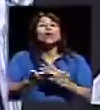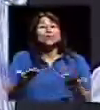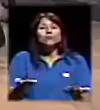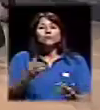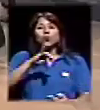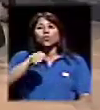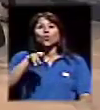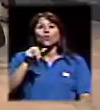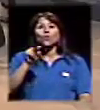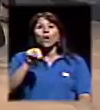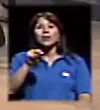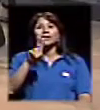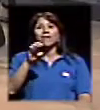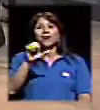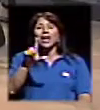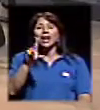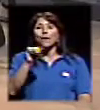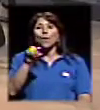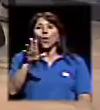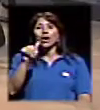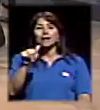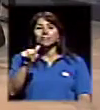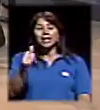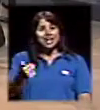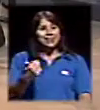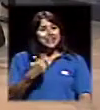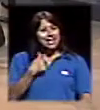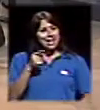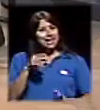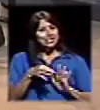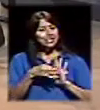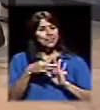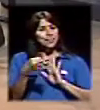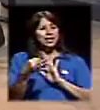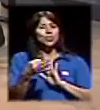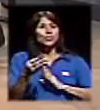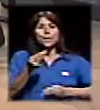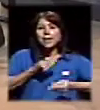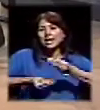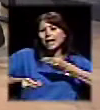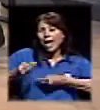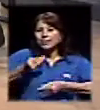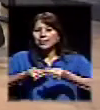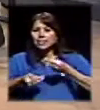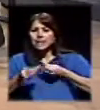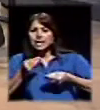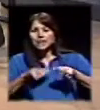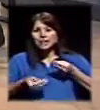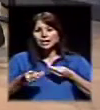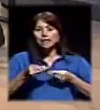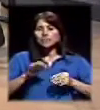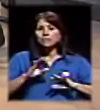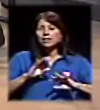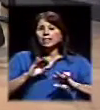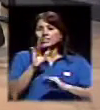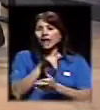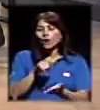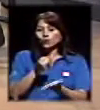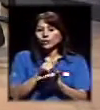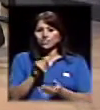expresar ese espíritu profundamente mercantil, burgués, digámoslo así, de San José,